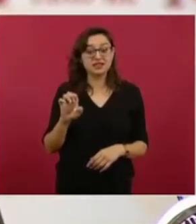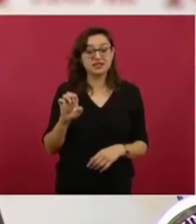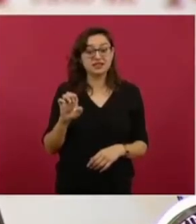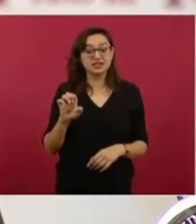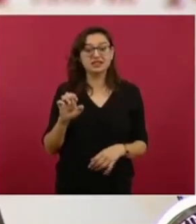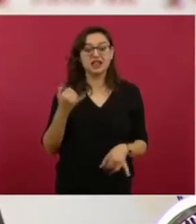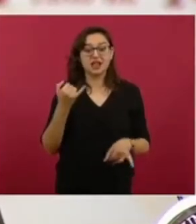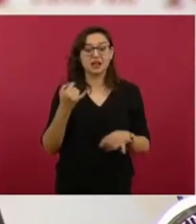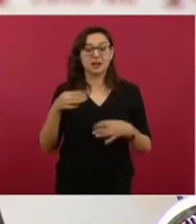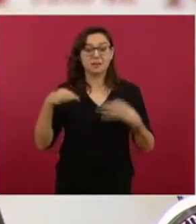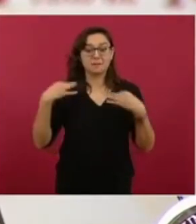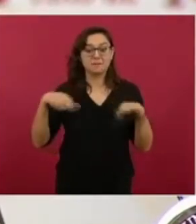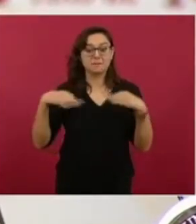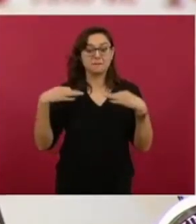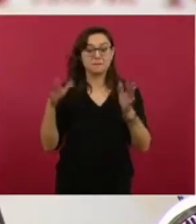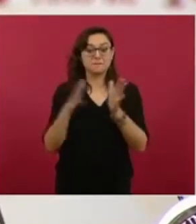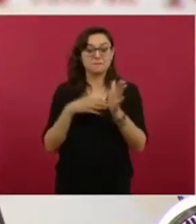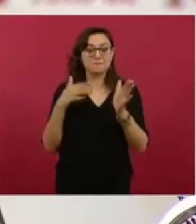Informando de la...